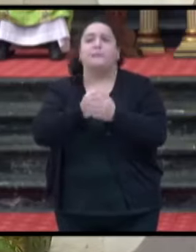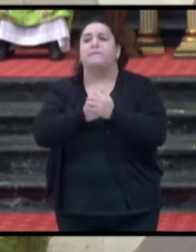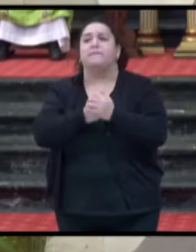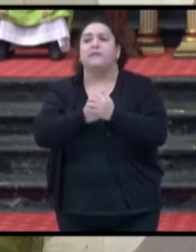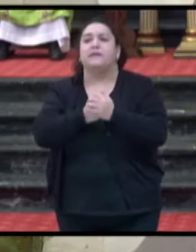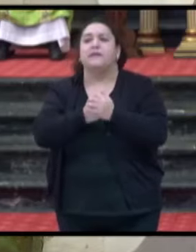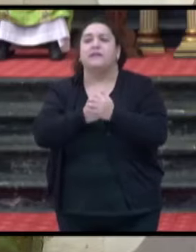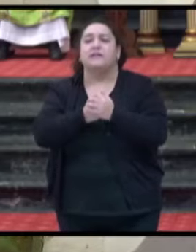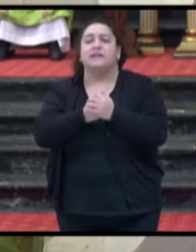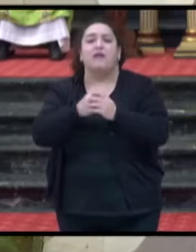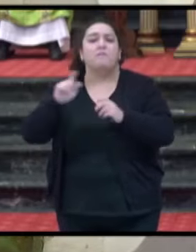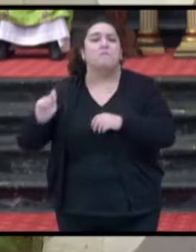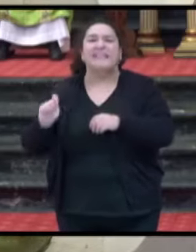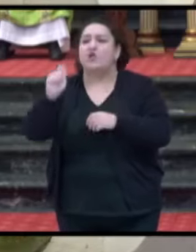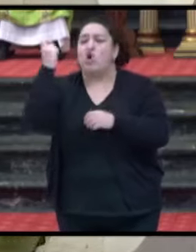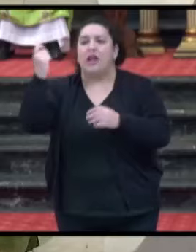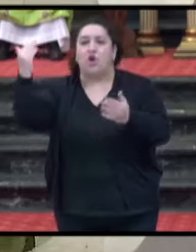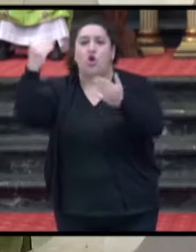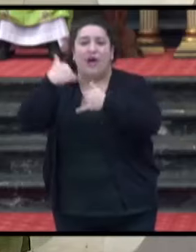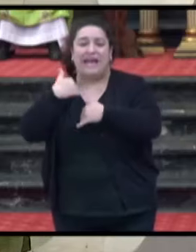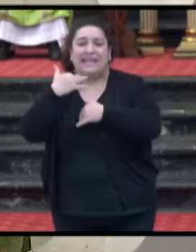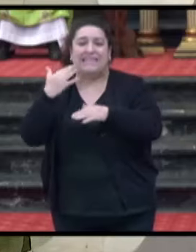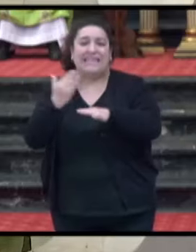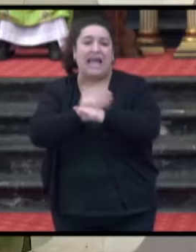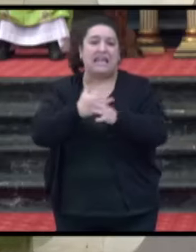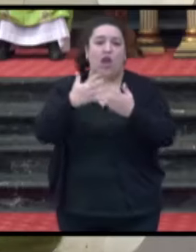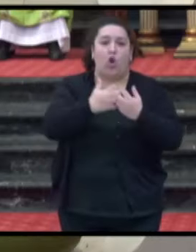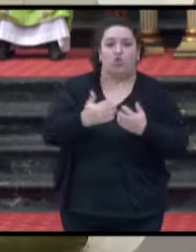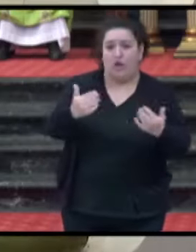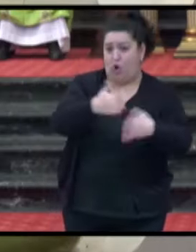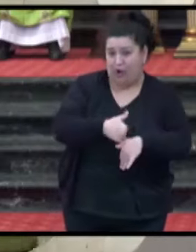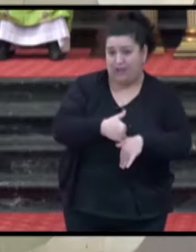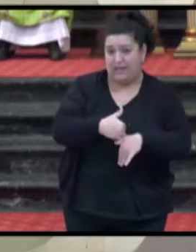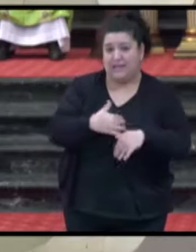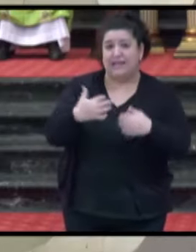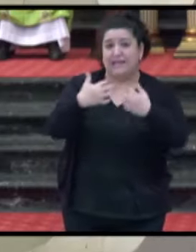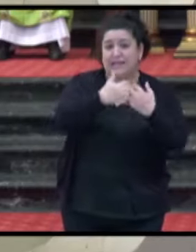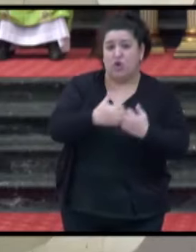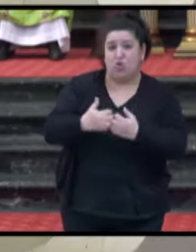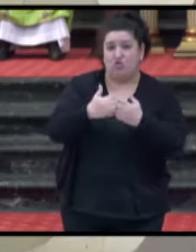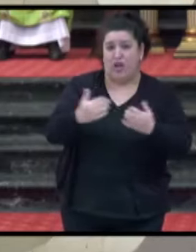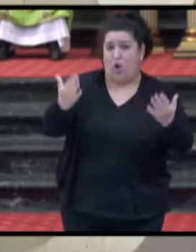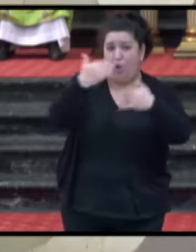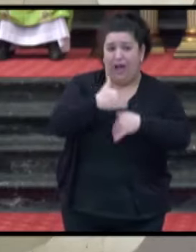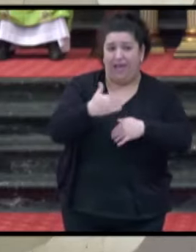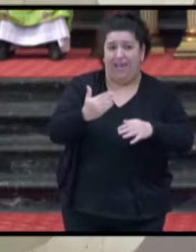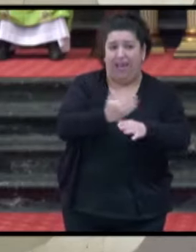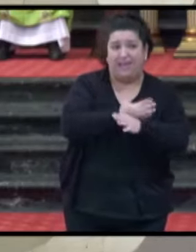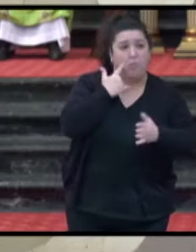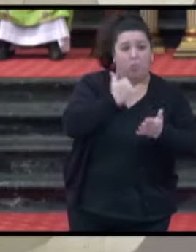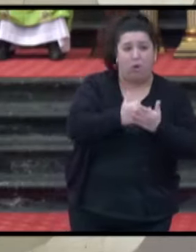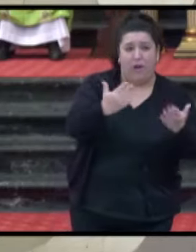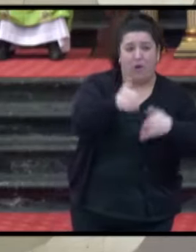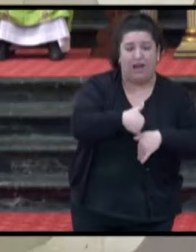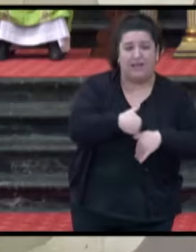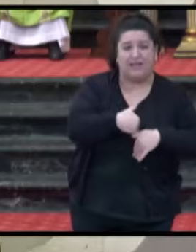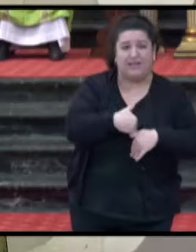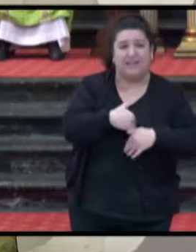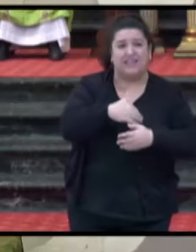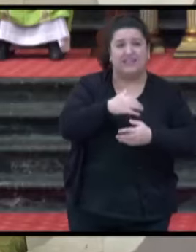que no hay Victoria Si no hay lucha no hay lucha si no hay prueba si no hay